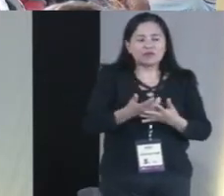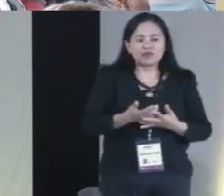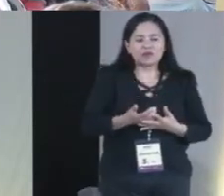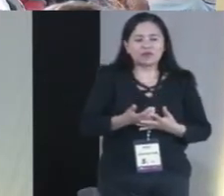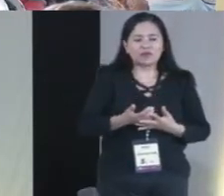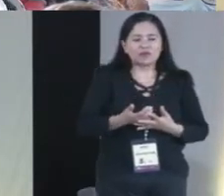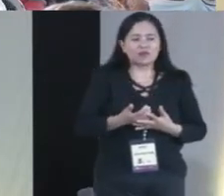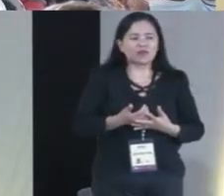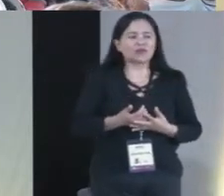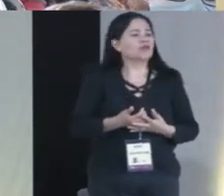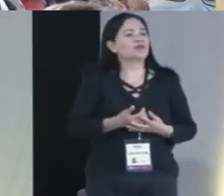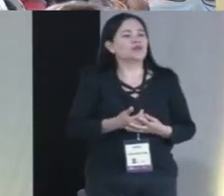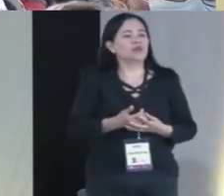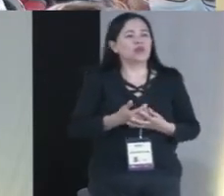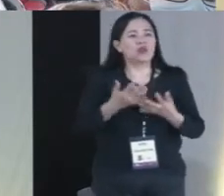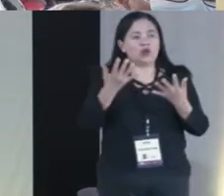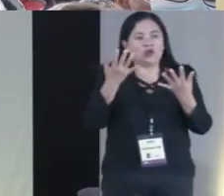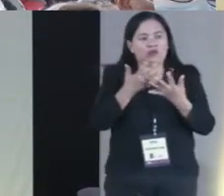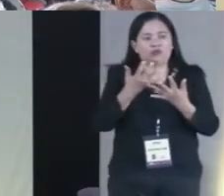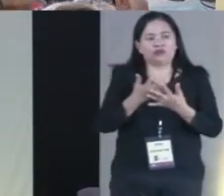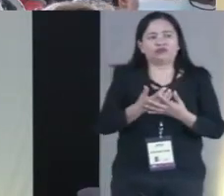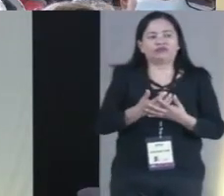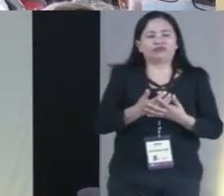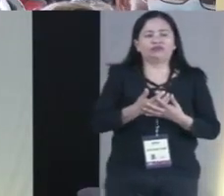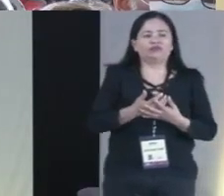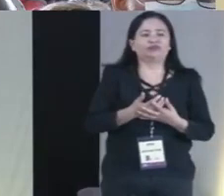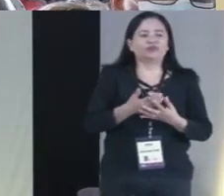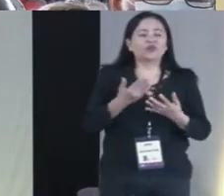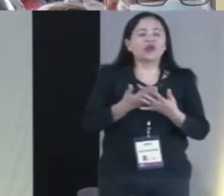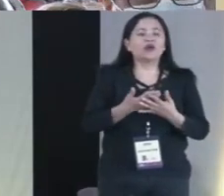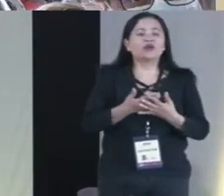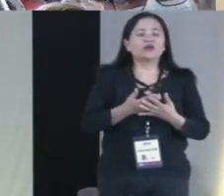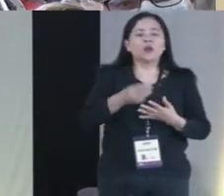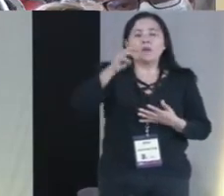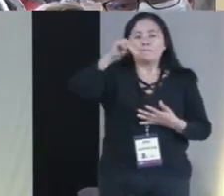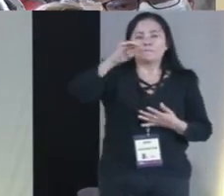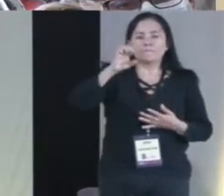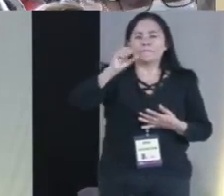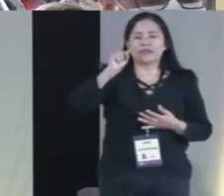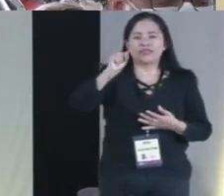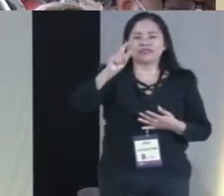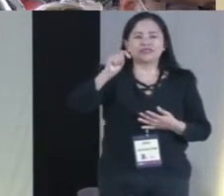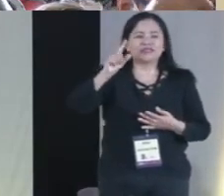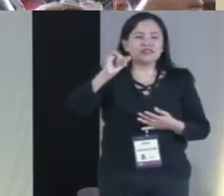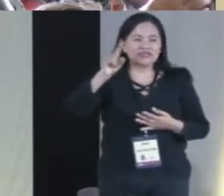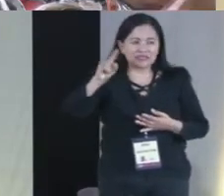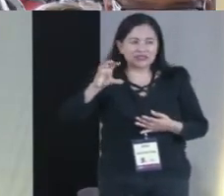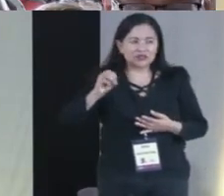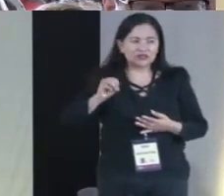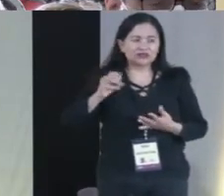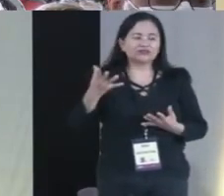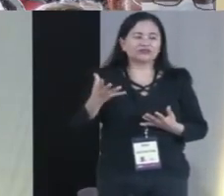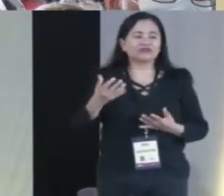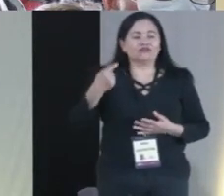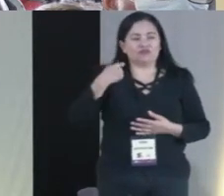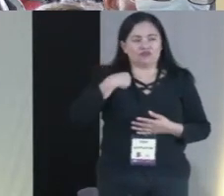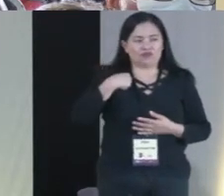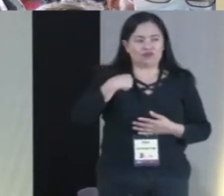a los mestizos o a los criollos, bueno, los criollos eran de españoles. Entonces, la cuestión es esa.